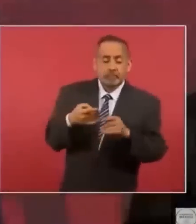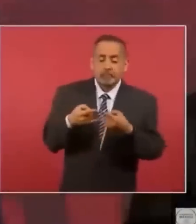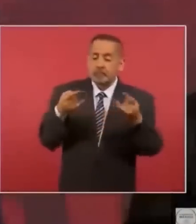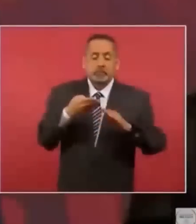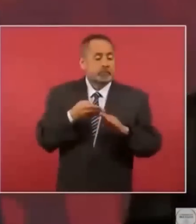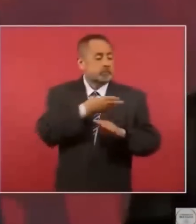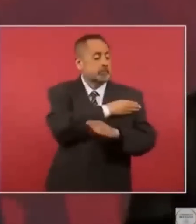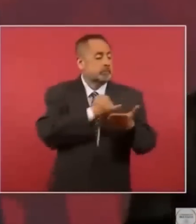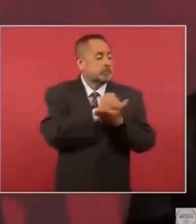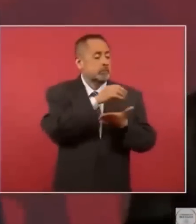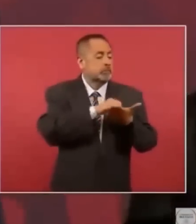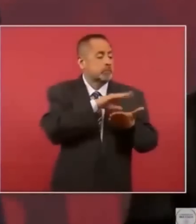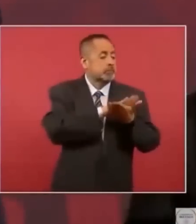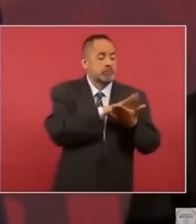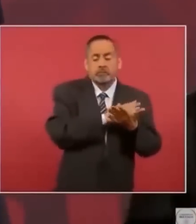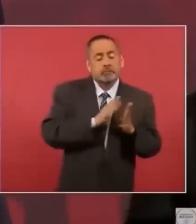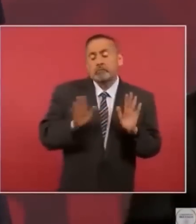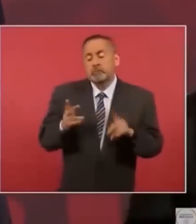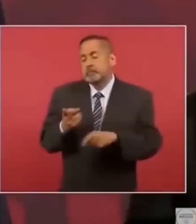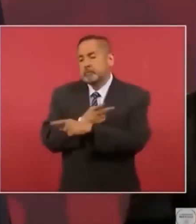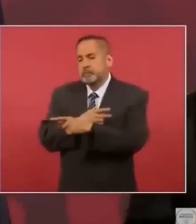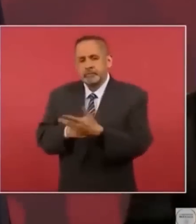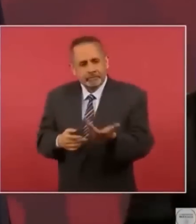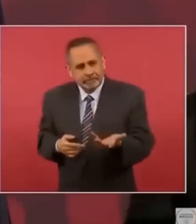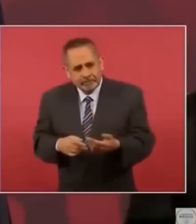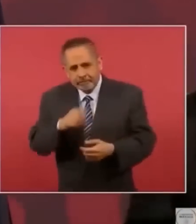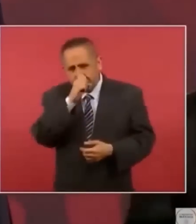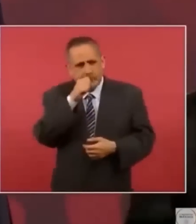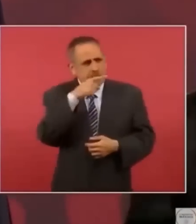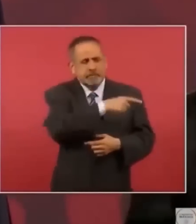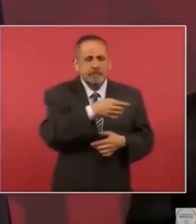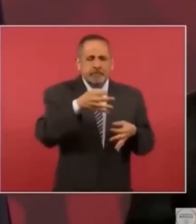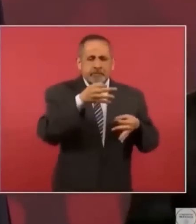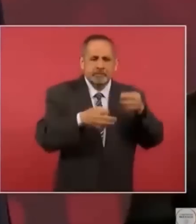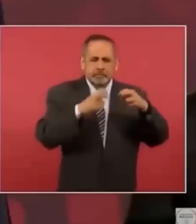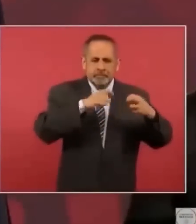este caso mencionaste que fue el ministro